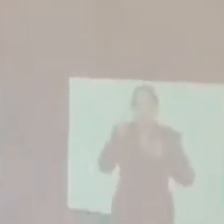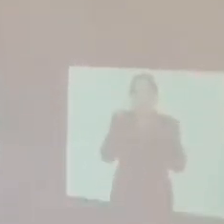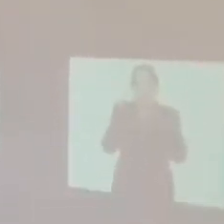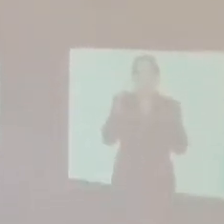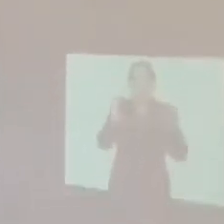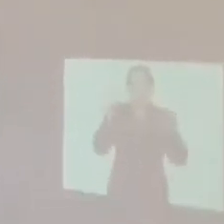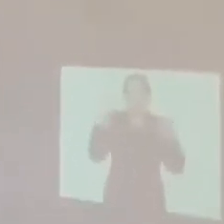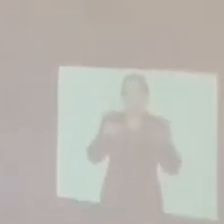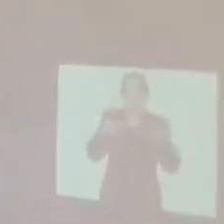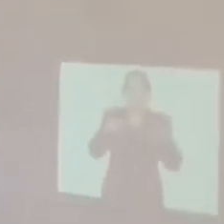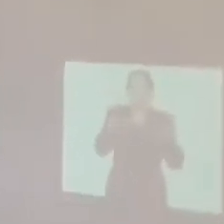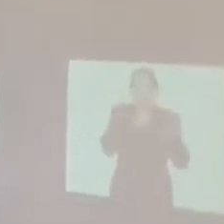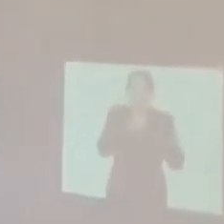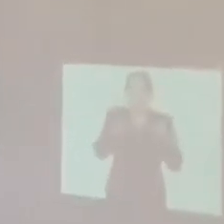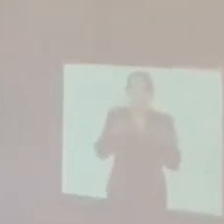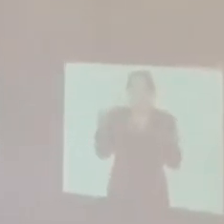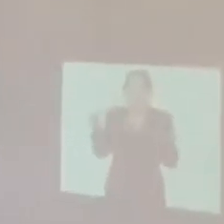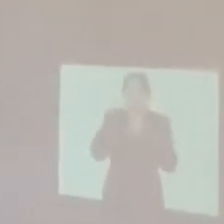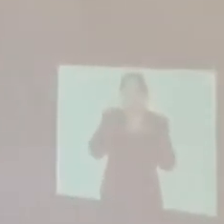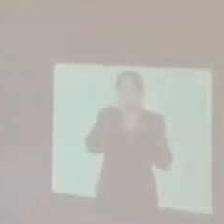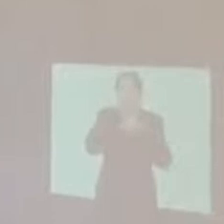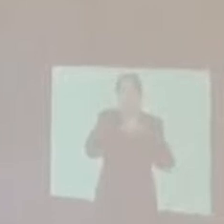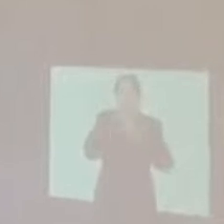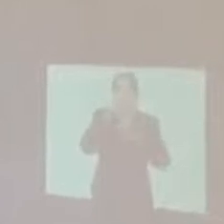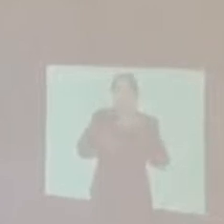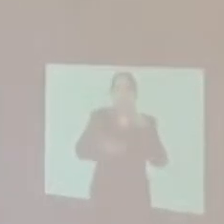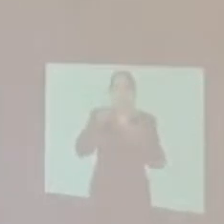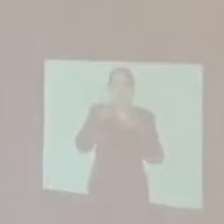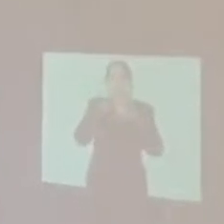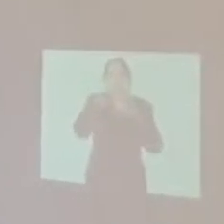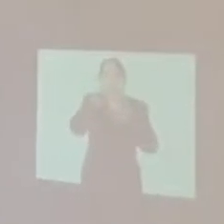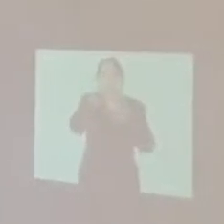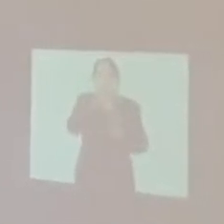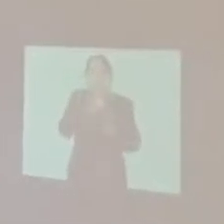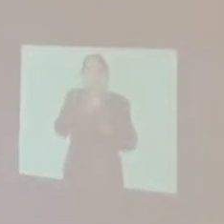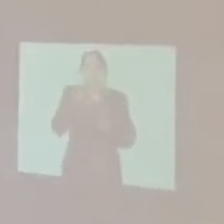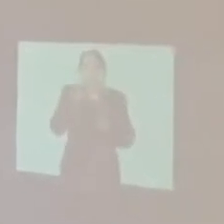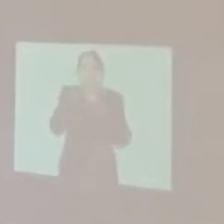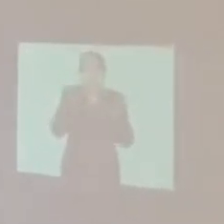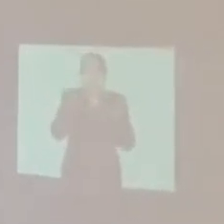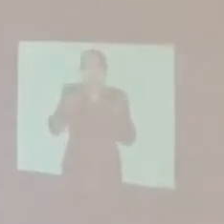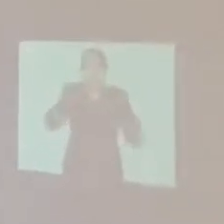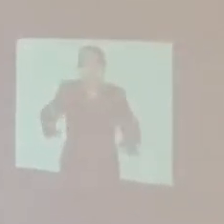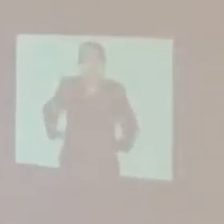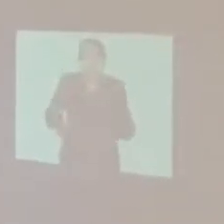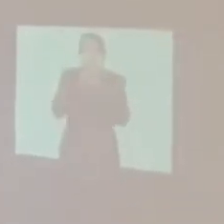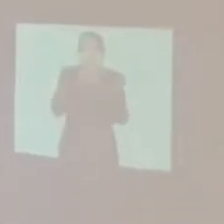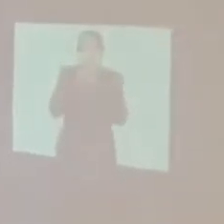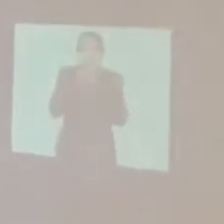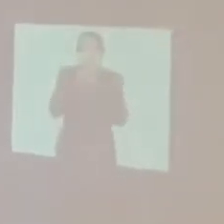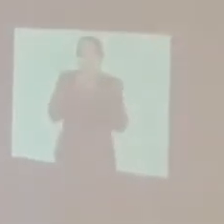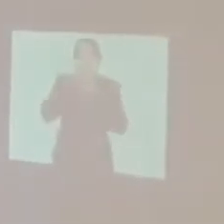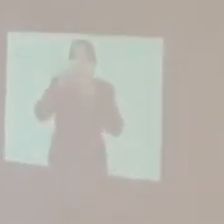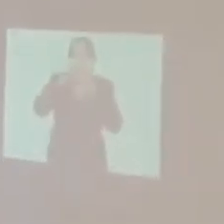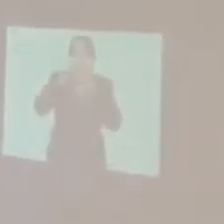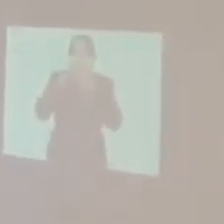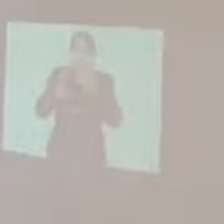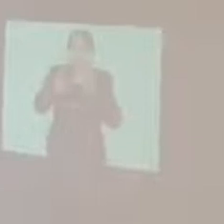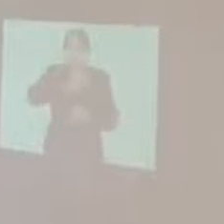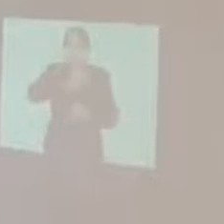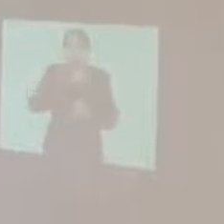las personas los derechos universales a los que desde su nacimiento hasta su muerte deben